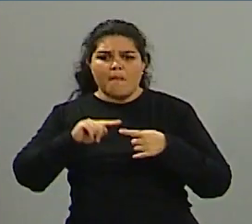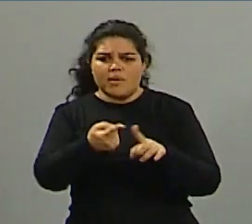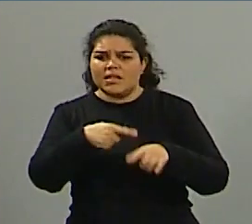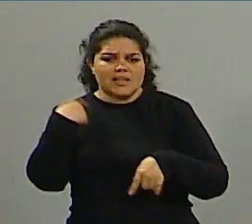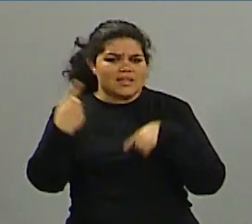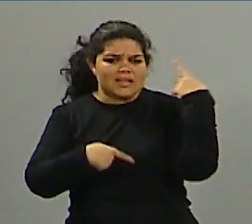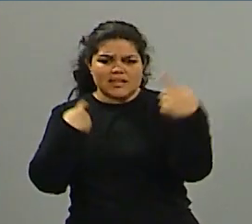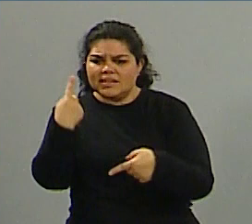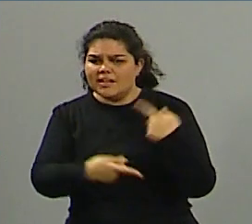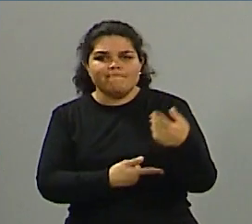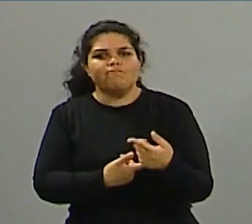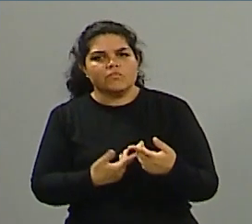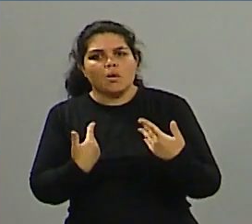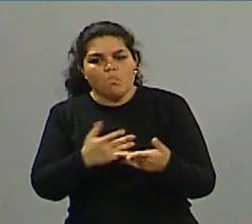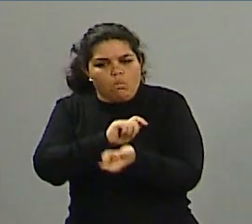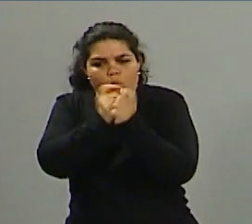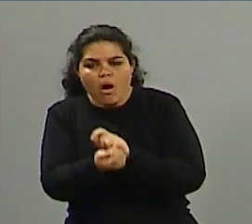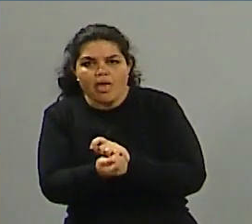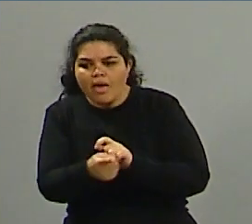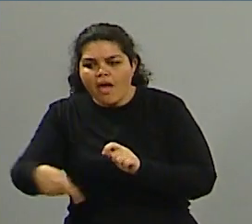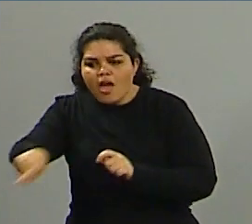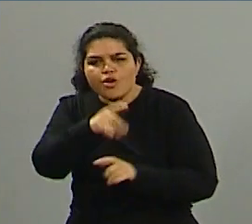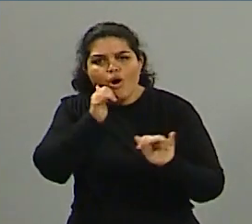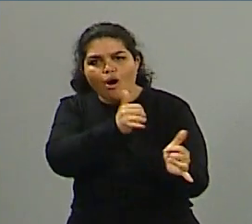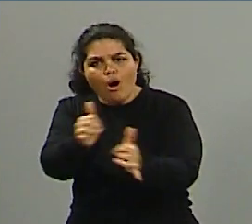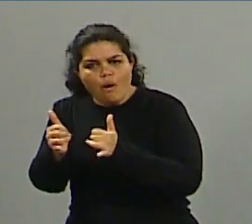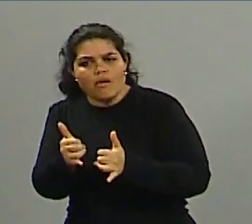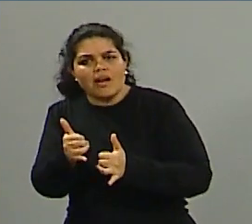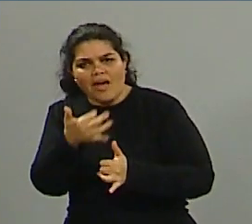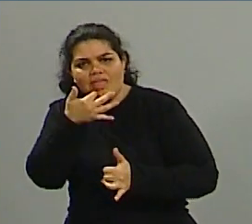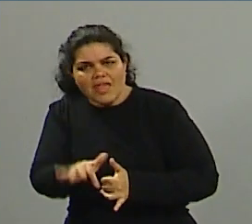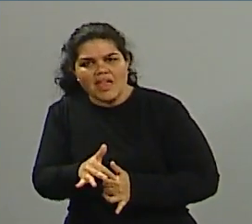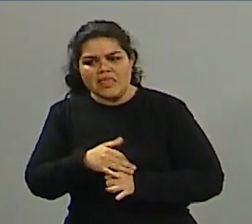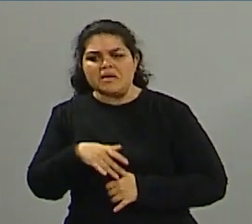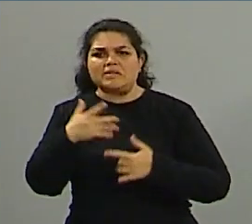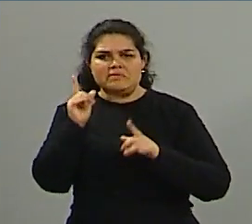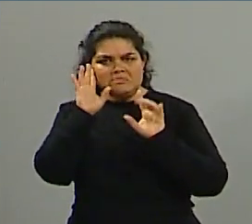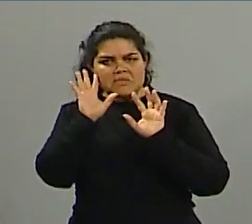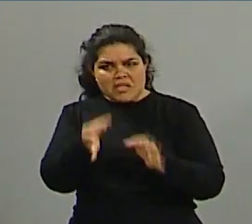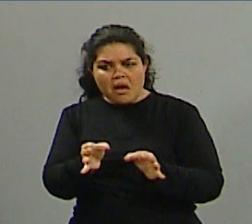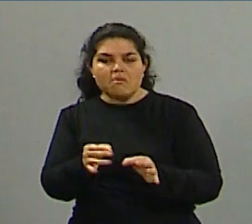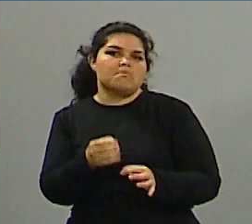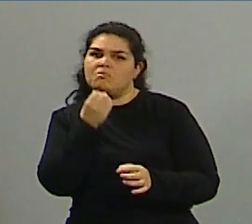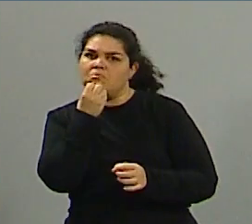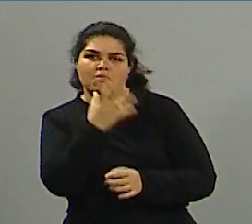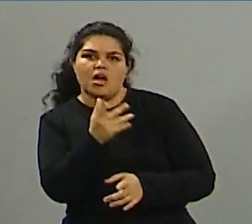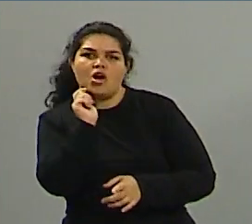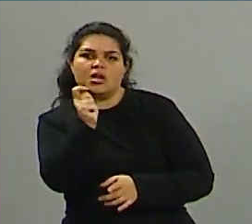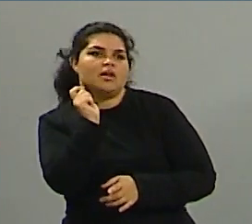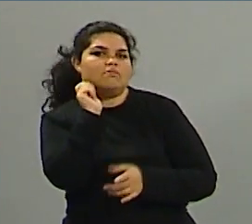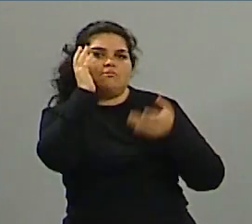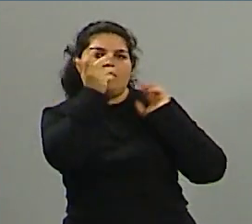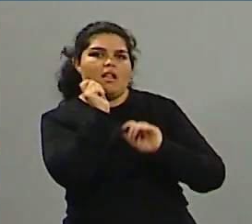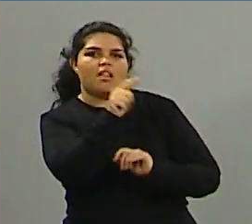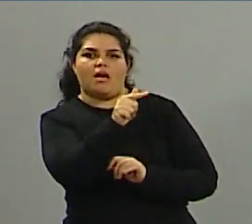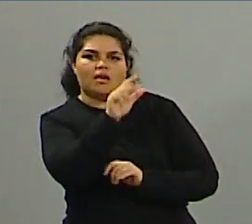propuesta. Totalmente, totalmente. Creo que ellos hacen el foco ahí cuando muchas veces uno les pregunta cuál fue el motivo. Y